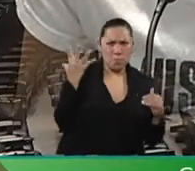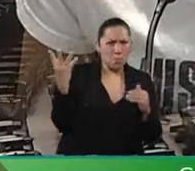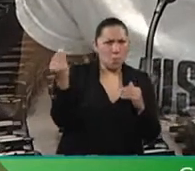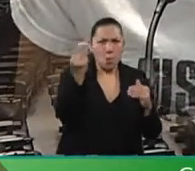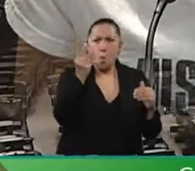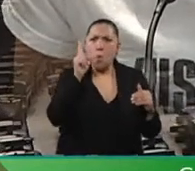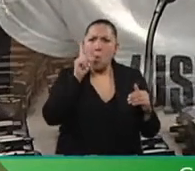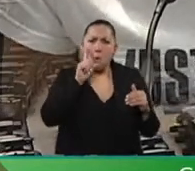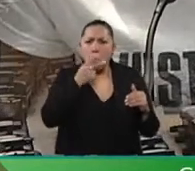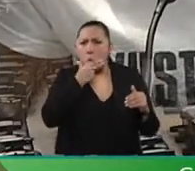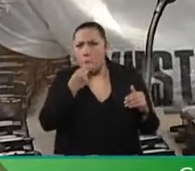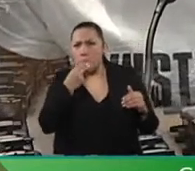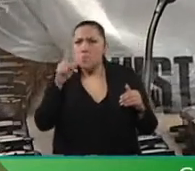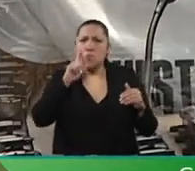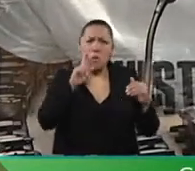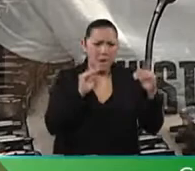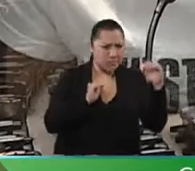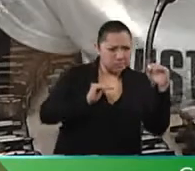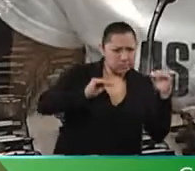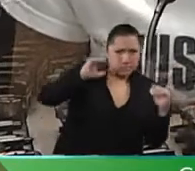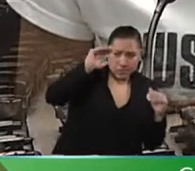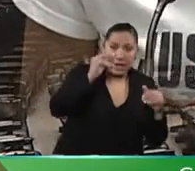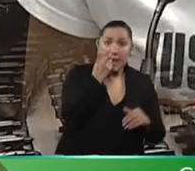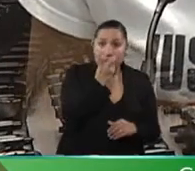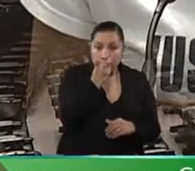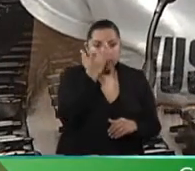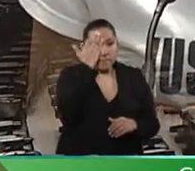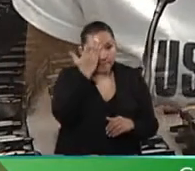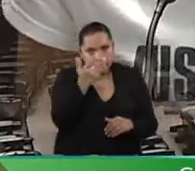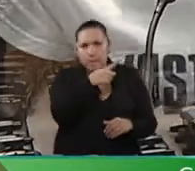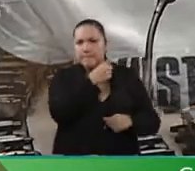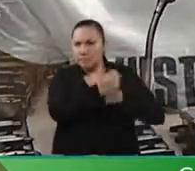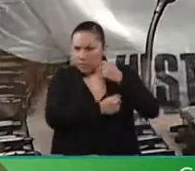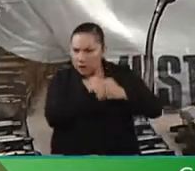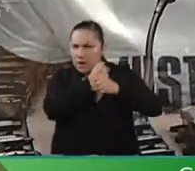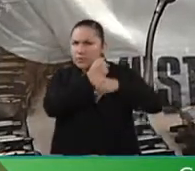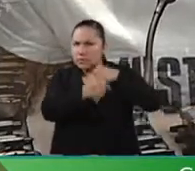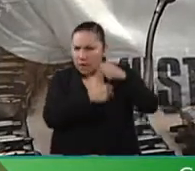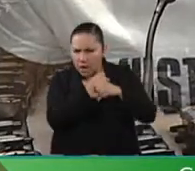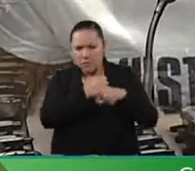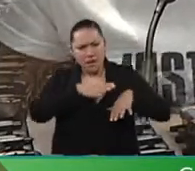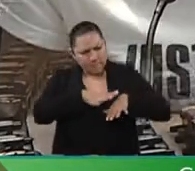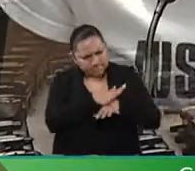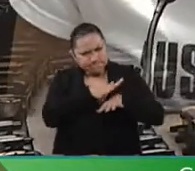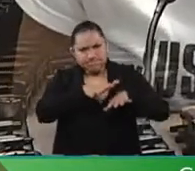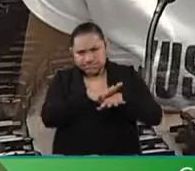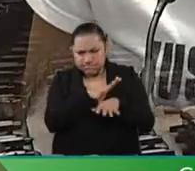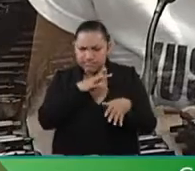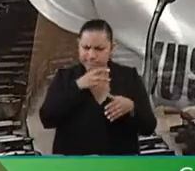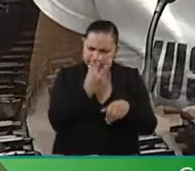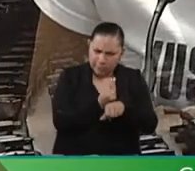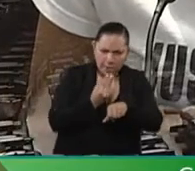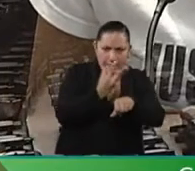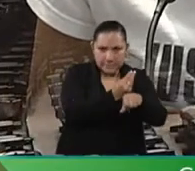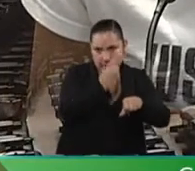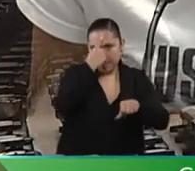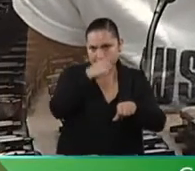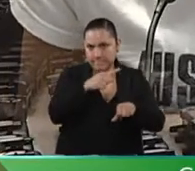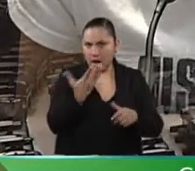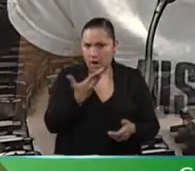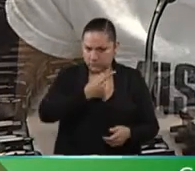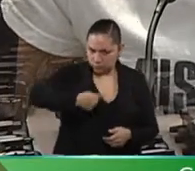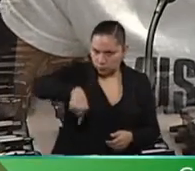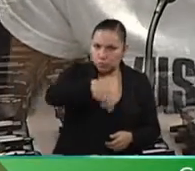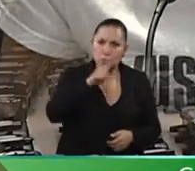realizó hace unos años marcó un paso decisivo hacia la igualdad de oportunidades dentro de la carrera judicial pues reconoce la necesidad de